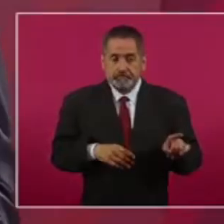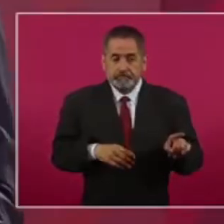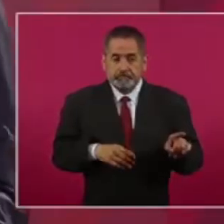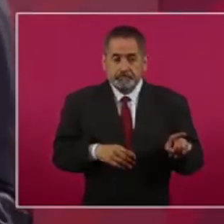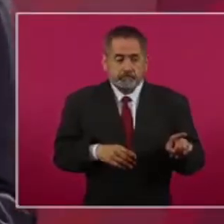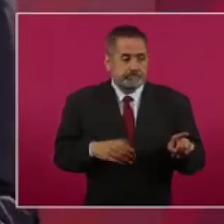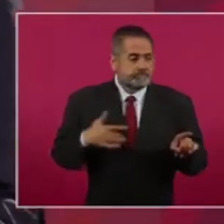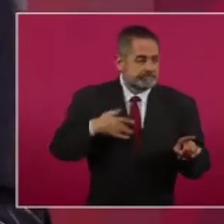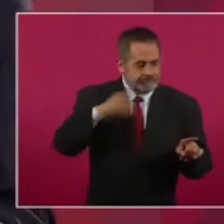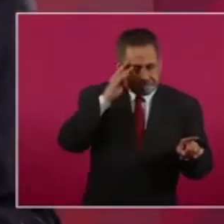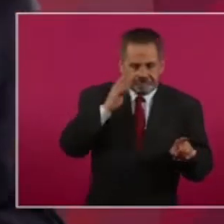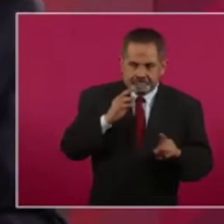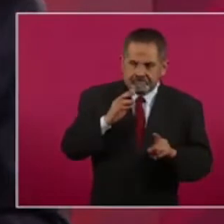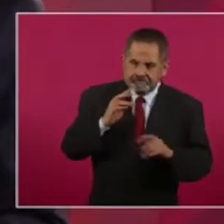cómo hacer una tranza,